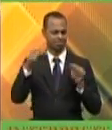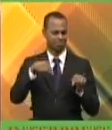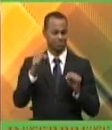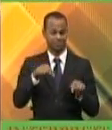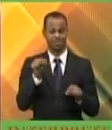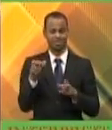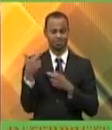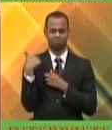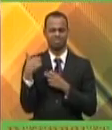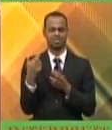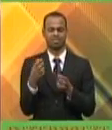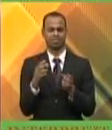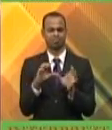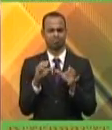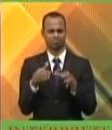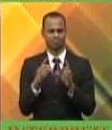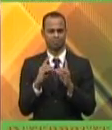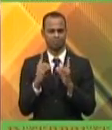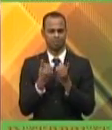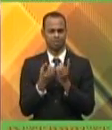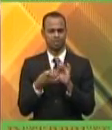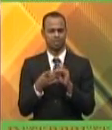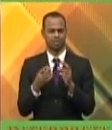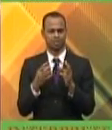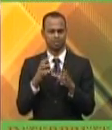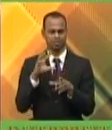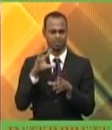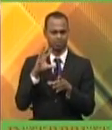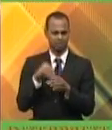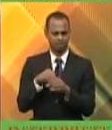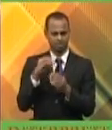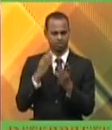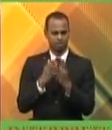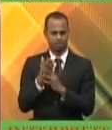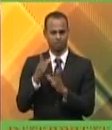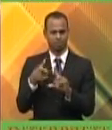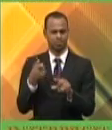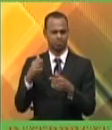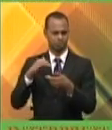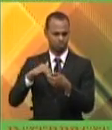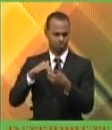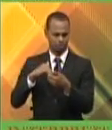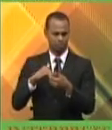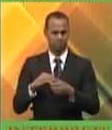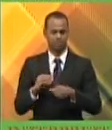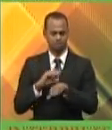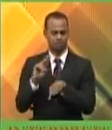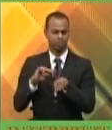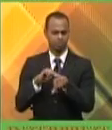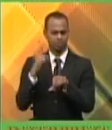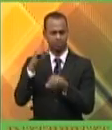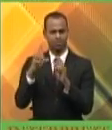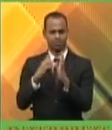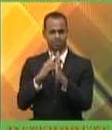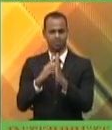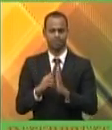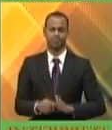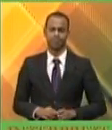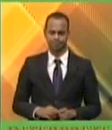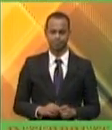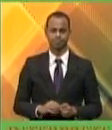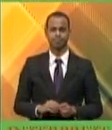división de políticas públicas para el acceso a la justicia del consejo nacional para la discapacidad del